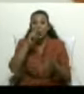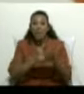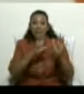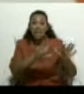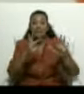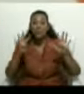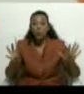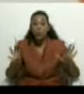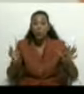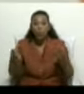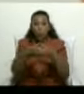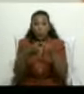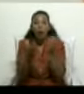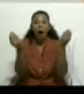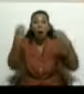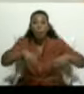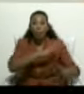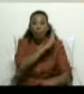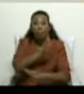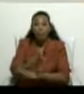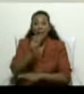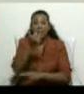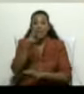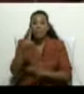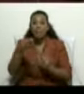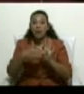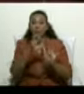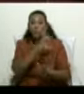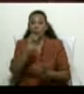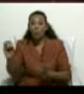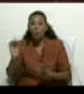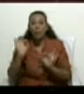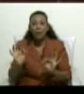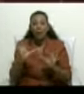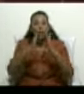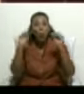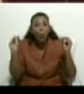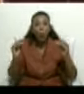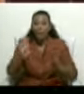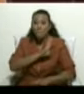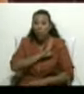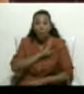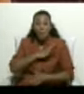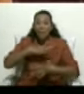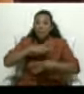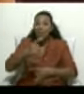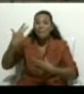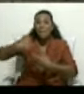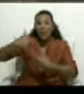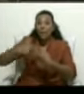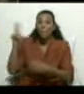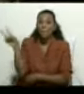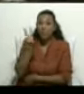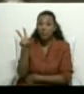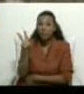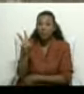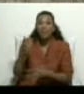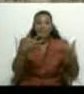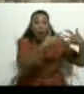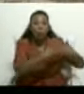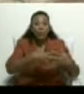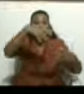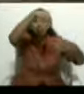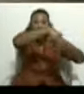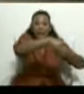2019, de conformidad con la orden ejecutiva 13.850, todos los bienes e intereses de PDVSA bajo jurisdicción de Estados